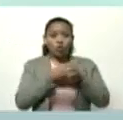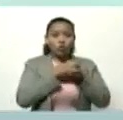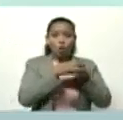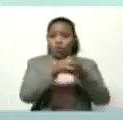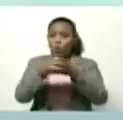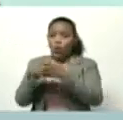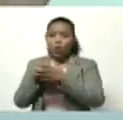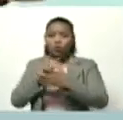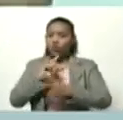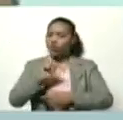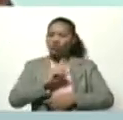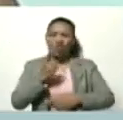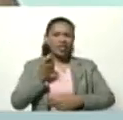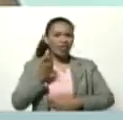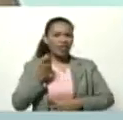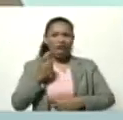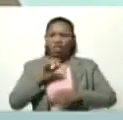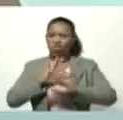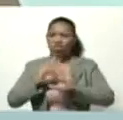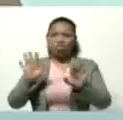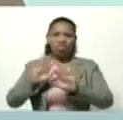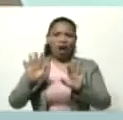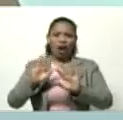hace falta. El sectarismo se lo dejamos a ellos.